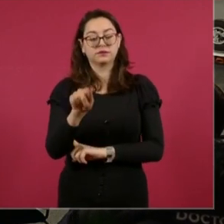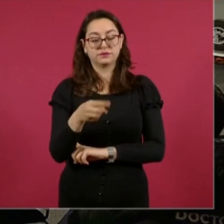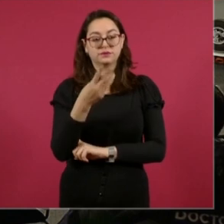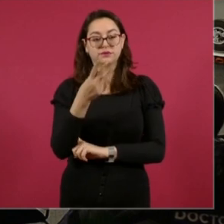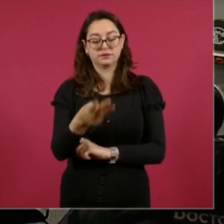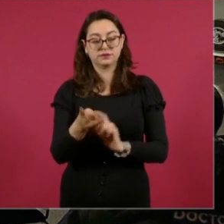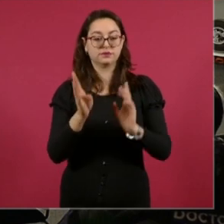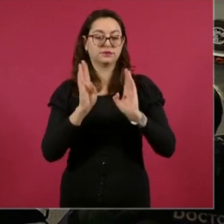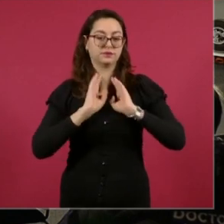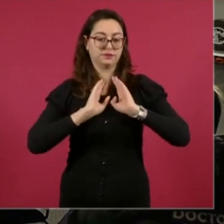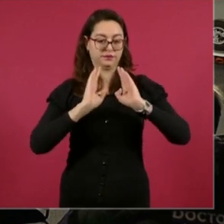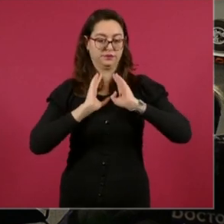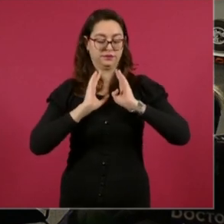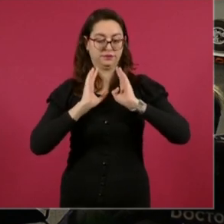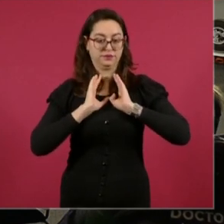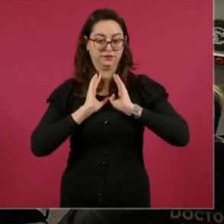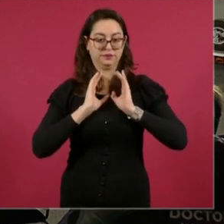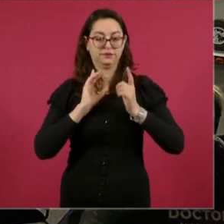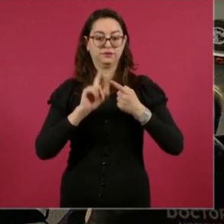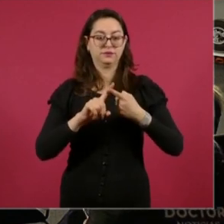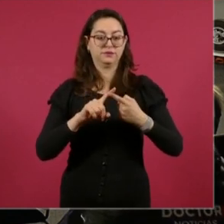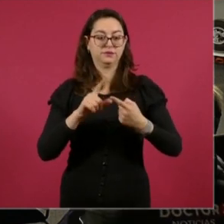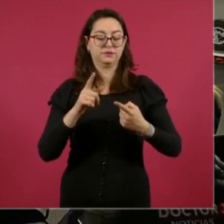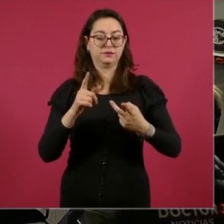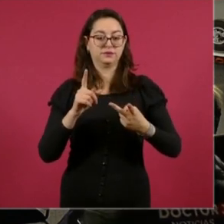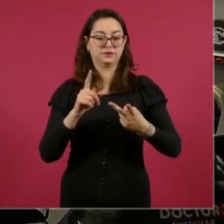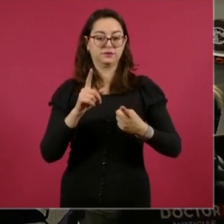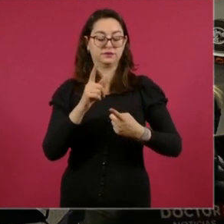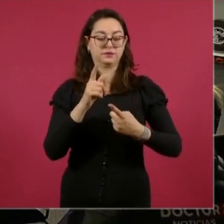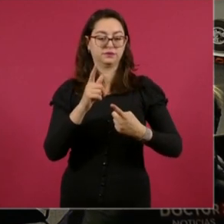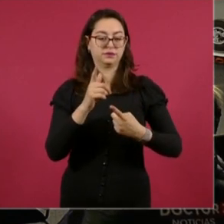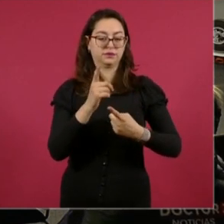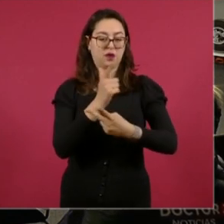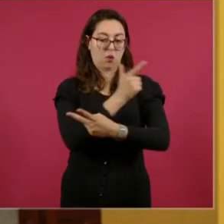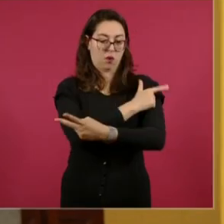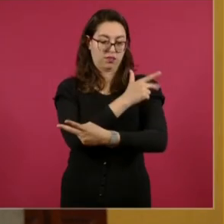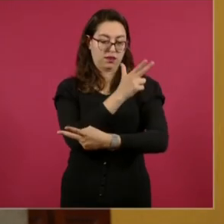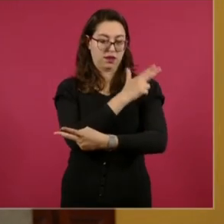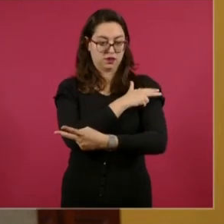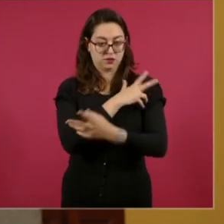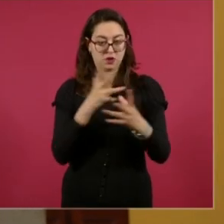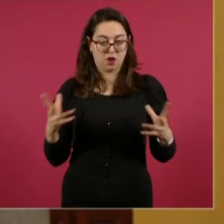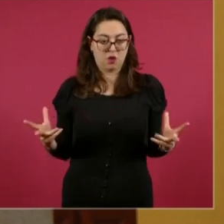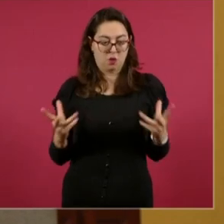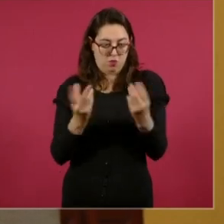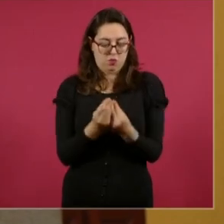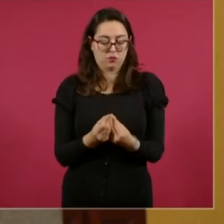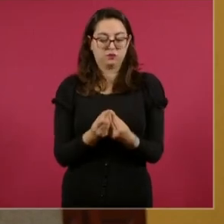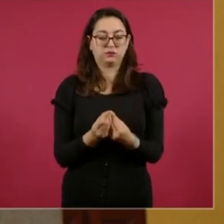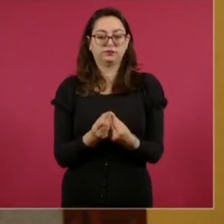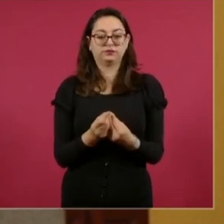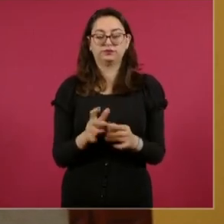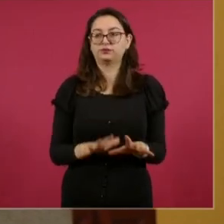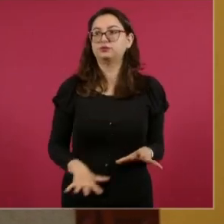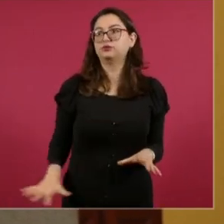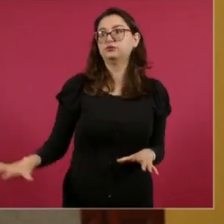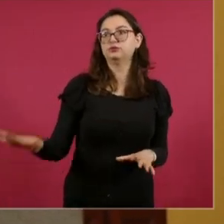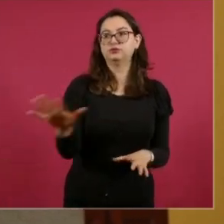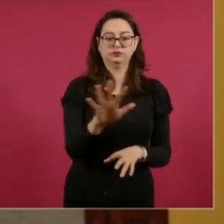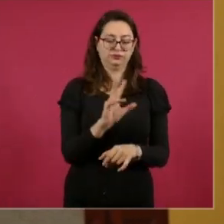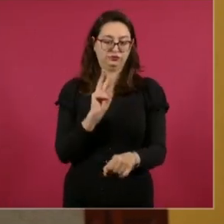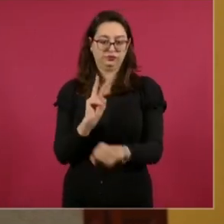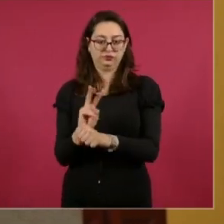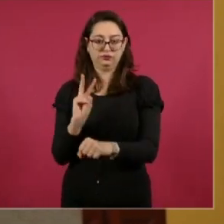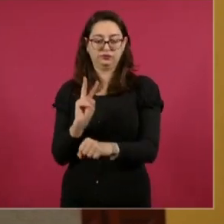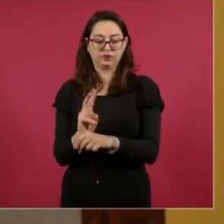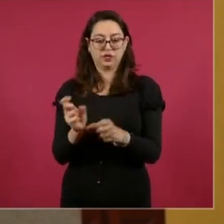281.773 elementos de Guardia Nacional y de Fuerzas Armadas realizando las actividades de seguridad pública que ahorita vamos